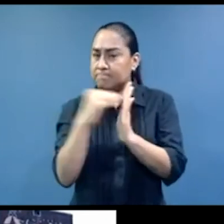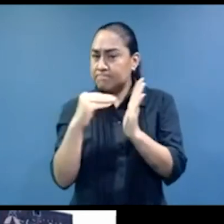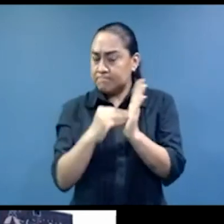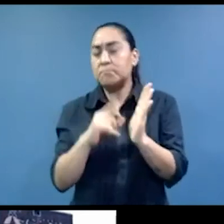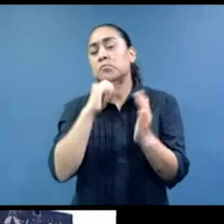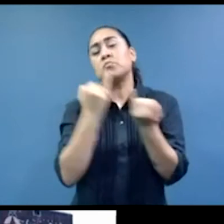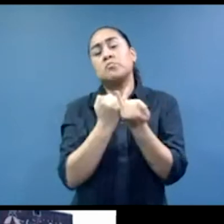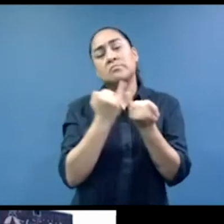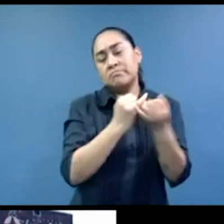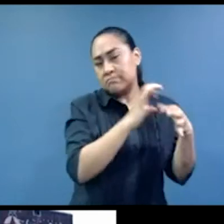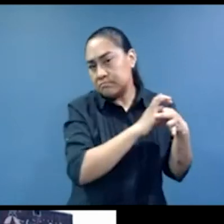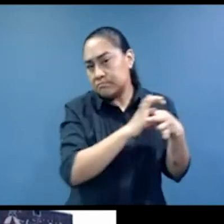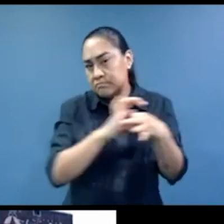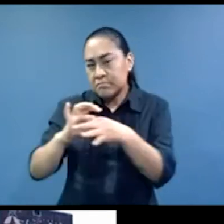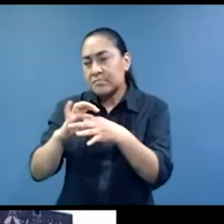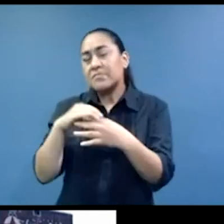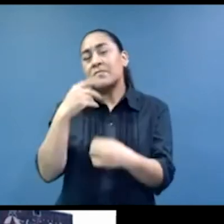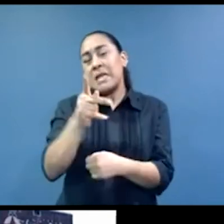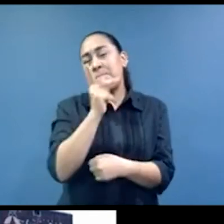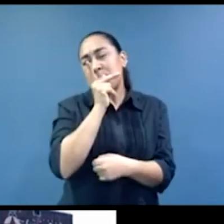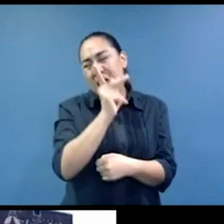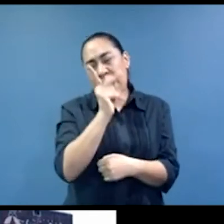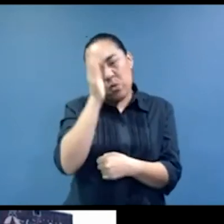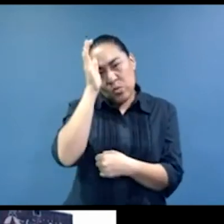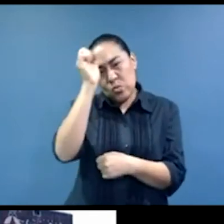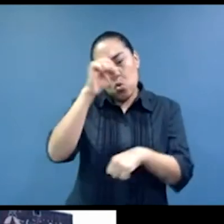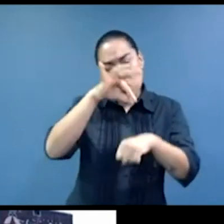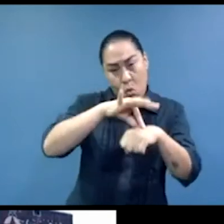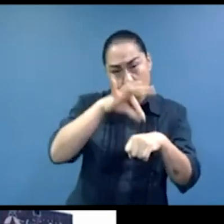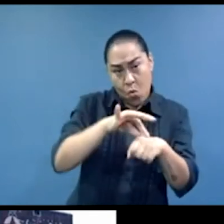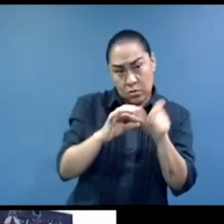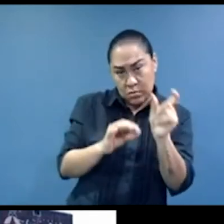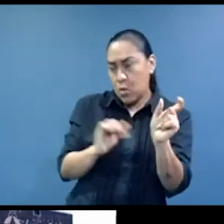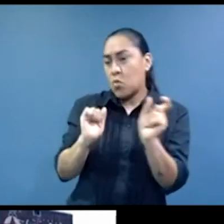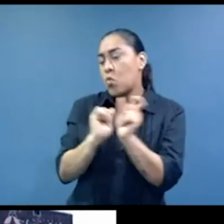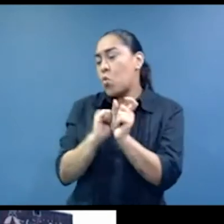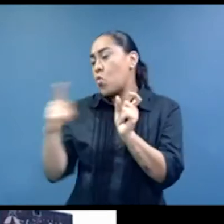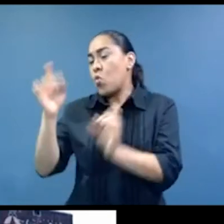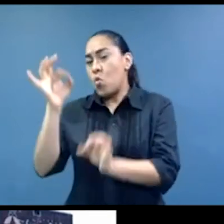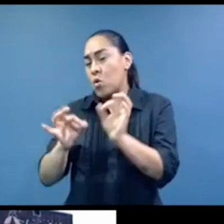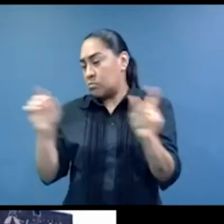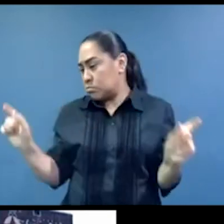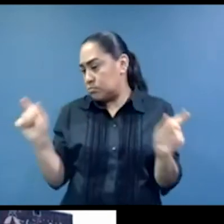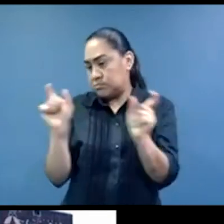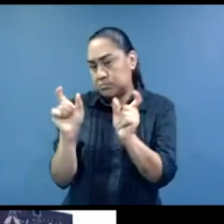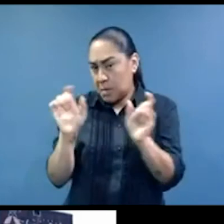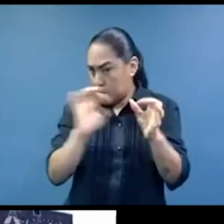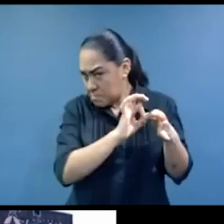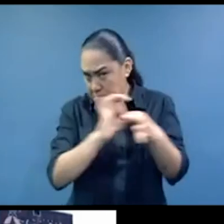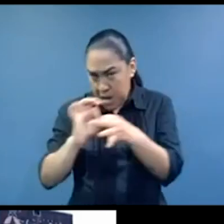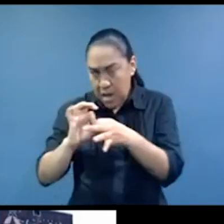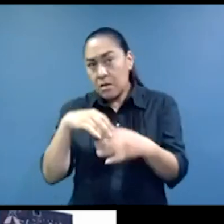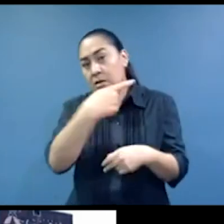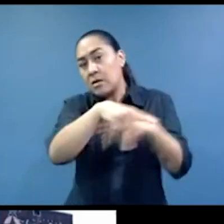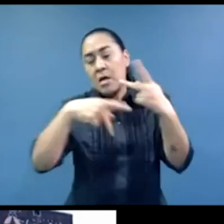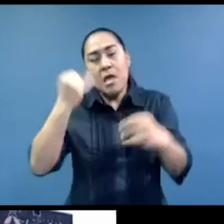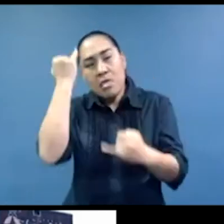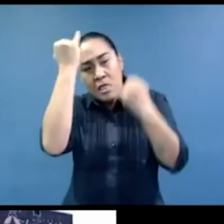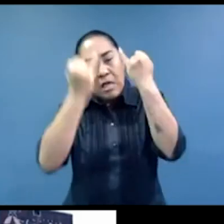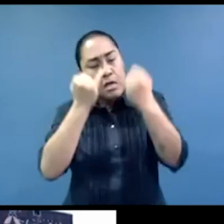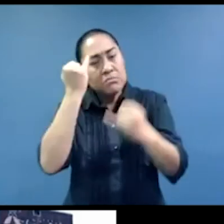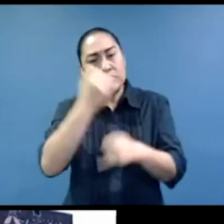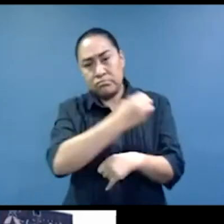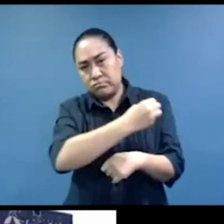los conceptos médicos con los conceptos jurídicos y los conceptos ideológicos que se manejan desde